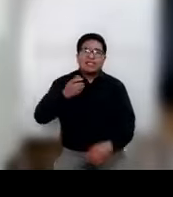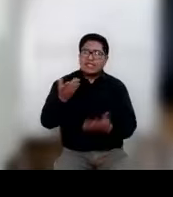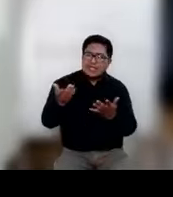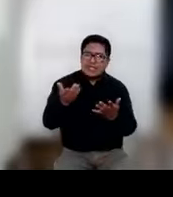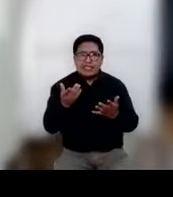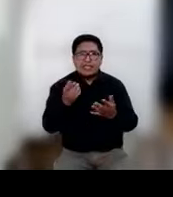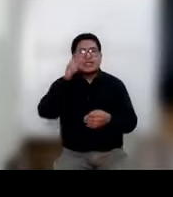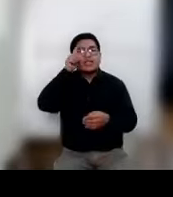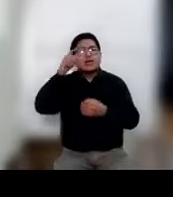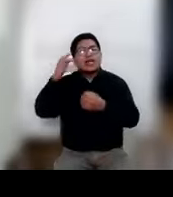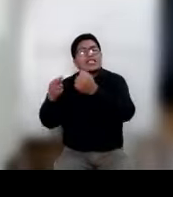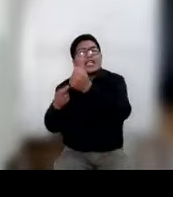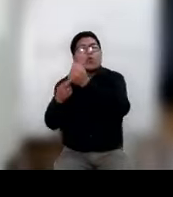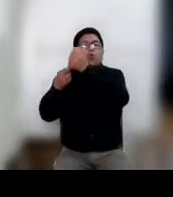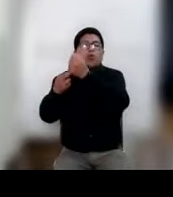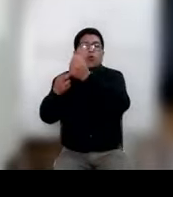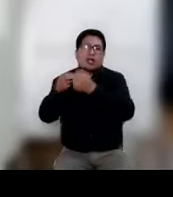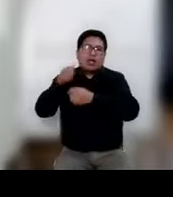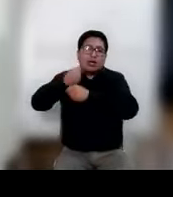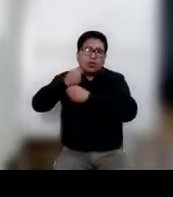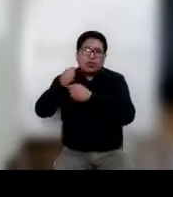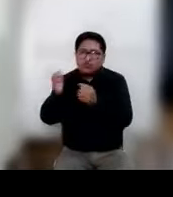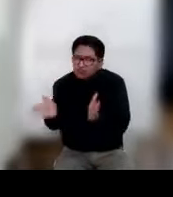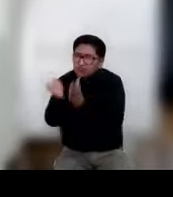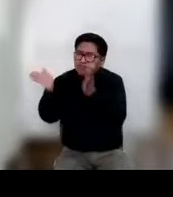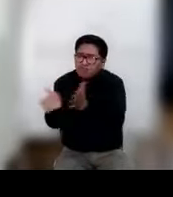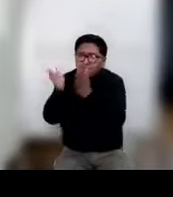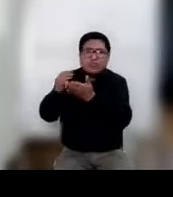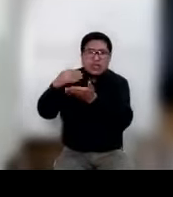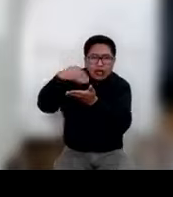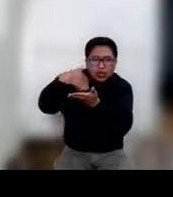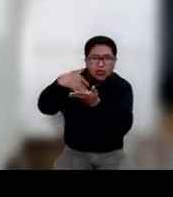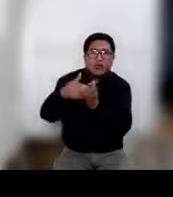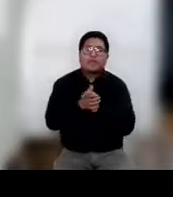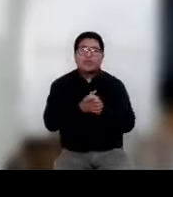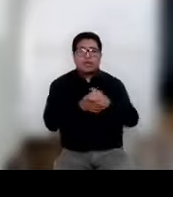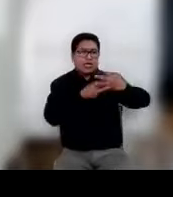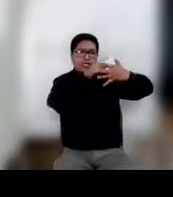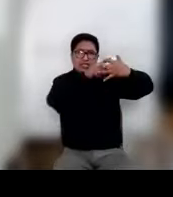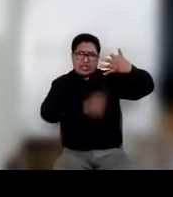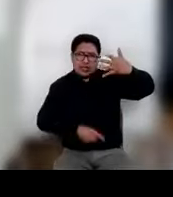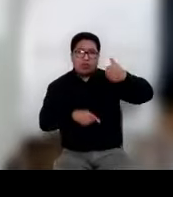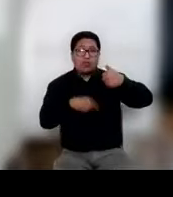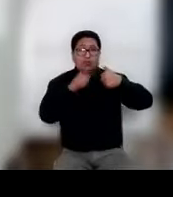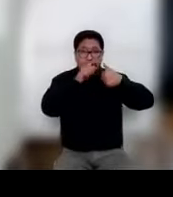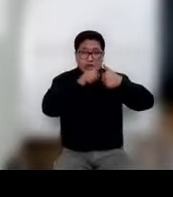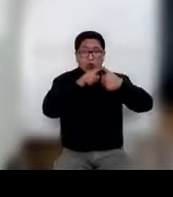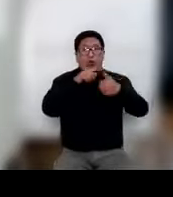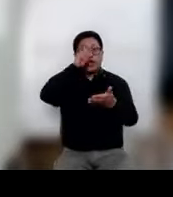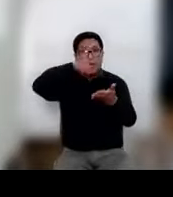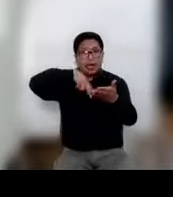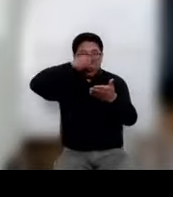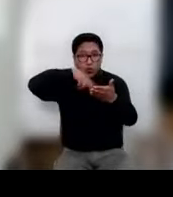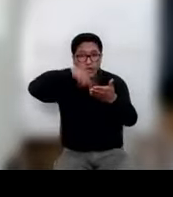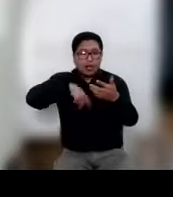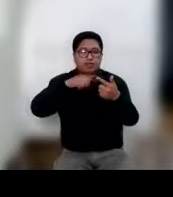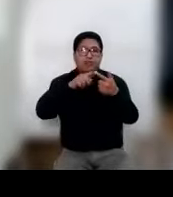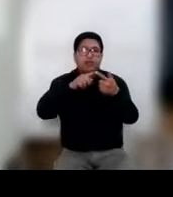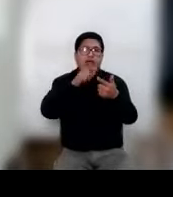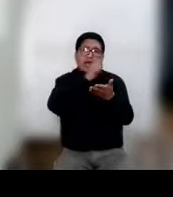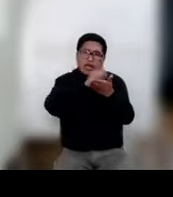educativos especialmente en cinco aspectos fundamentales uno es lectura escritura que son